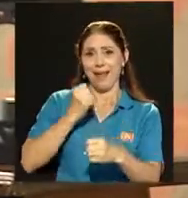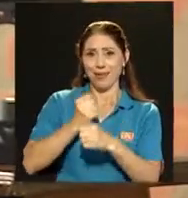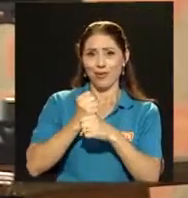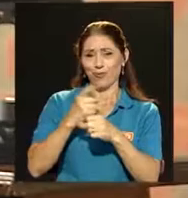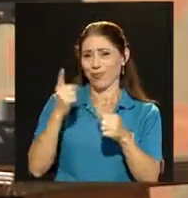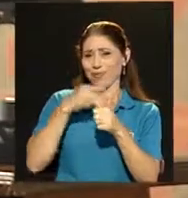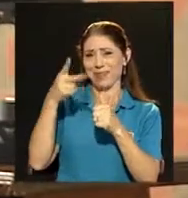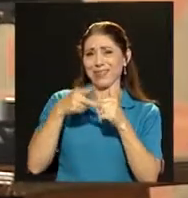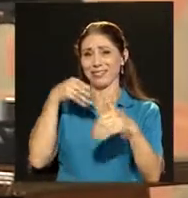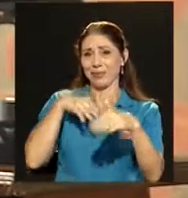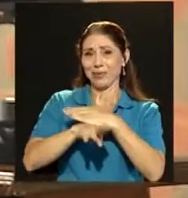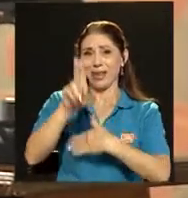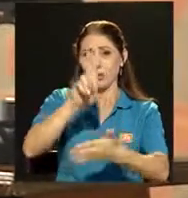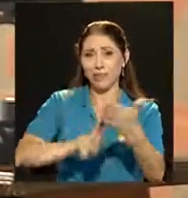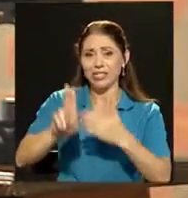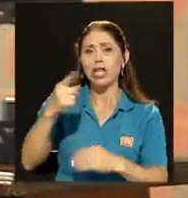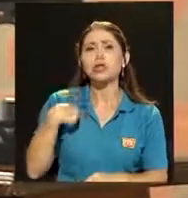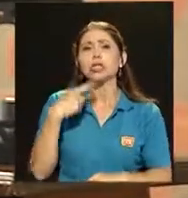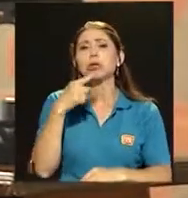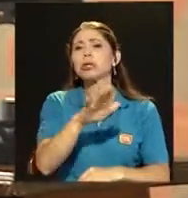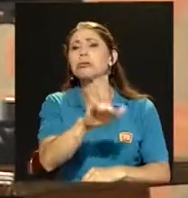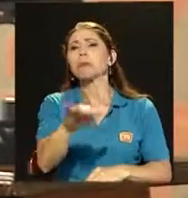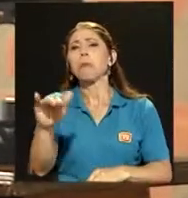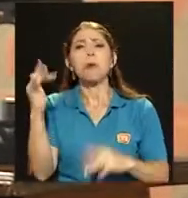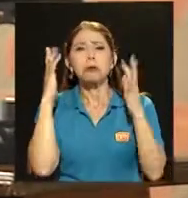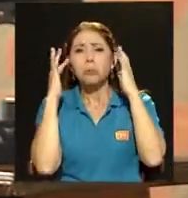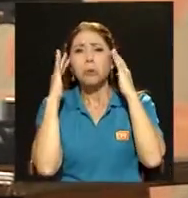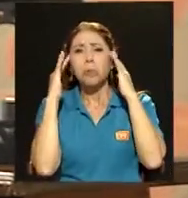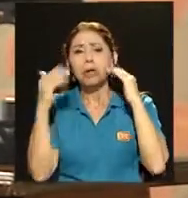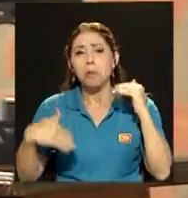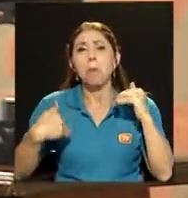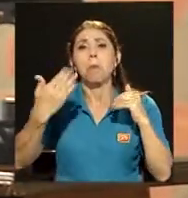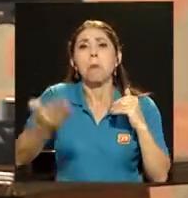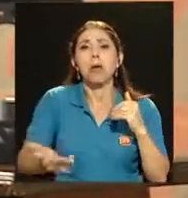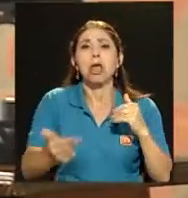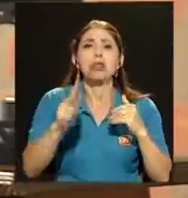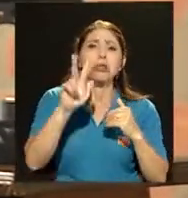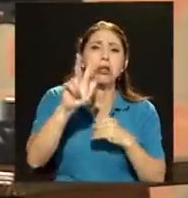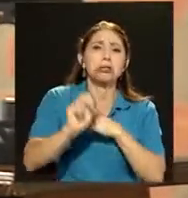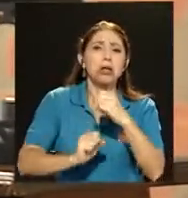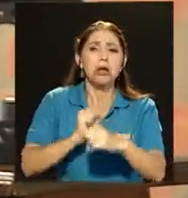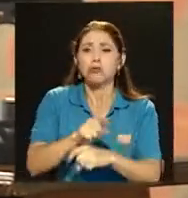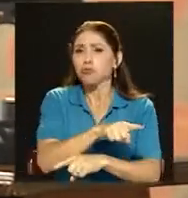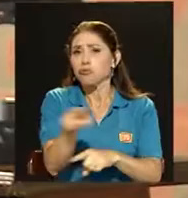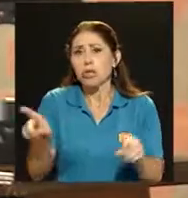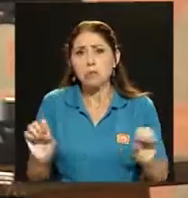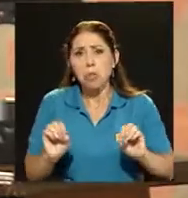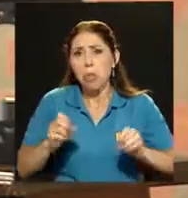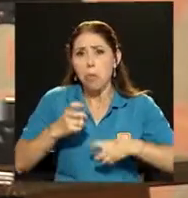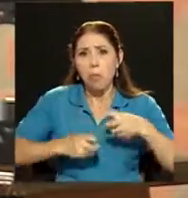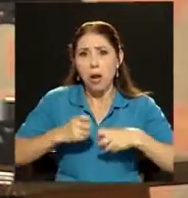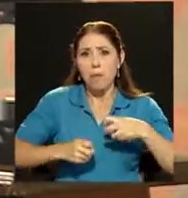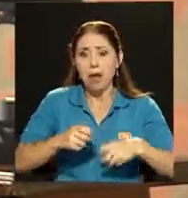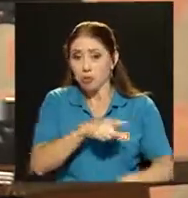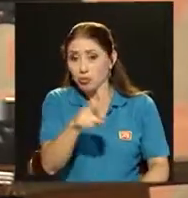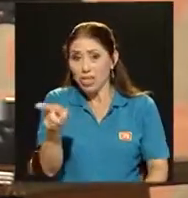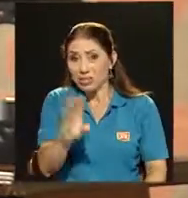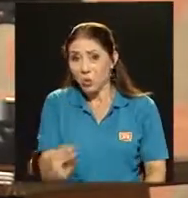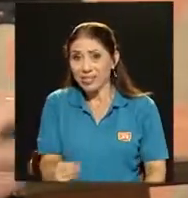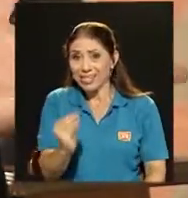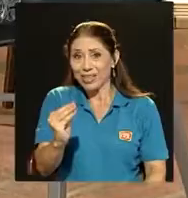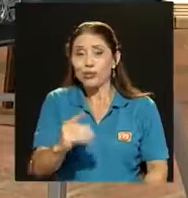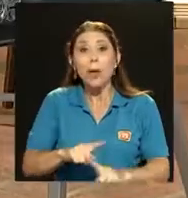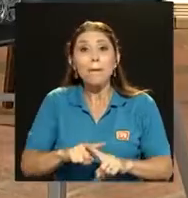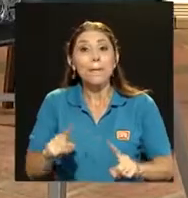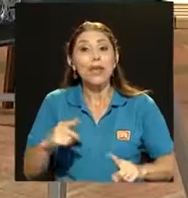y les digo, no se preocupen, en unos 3 o 4 años ustedes no tienen problema, ustedes son muy jovencitos, pero dentro de unos 5 y